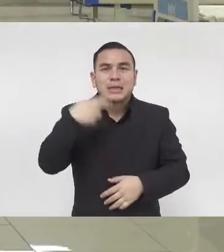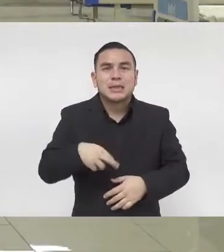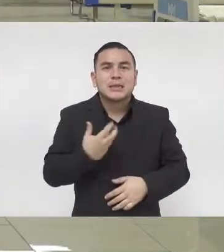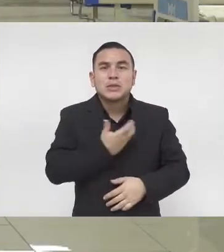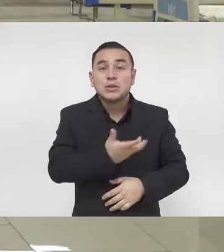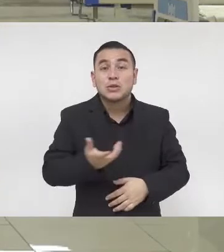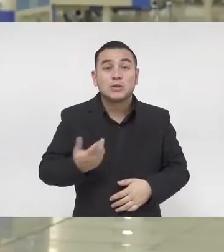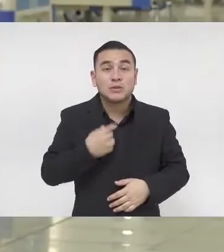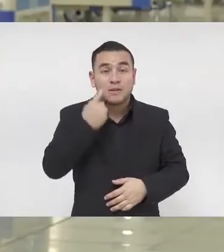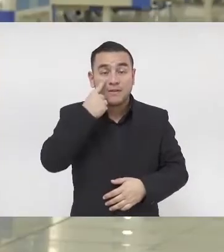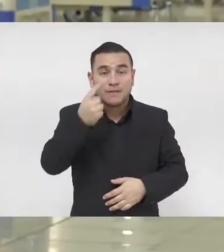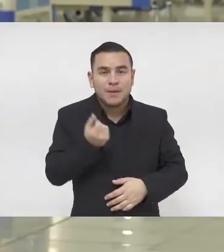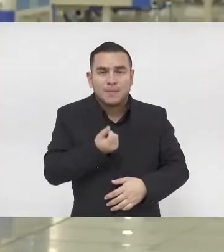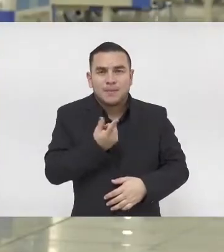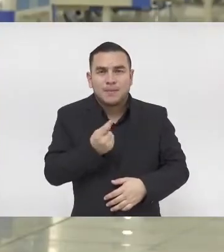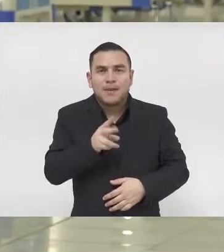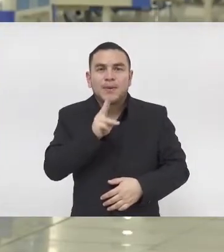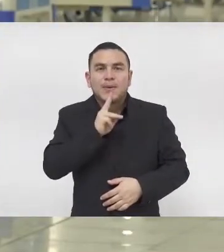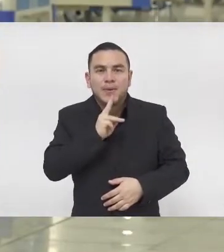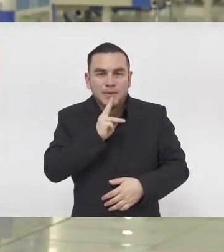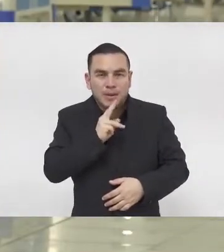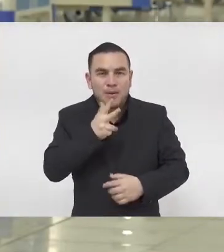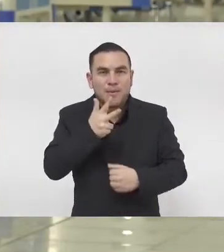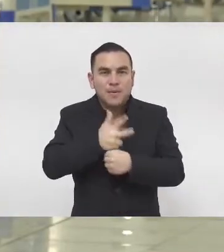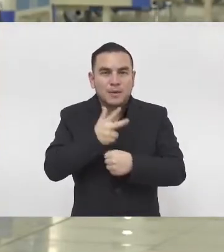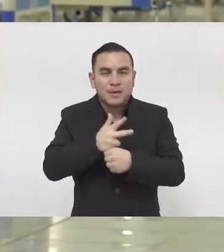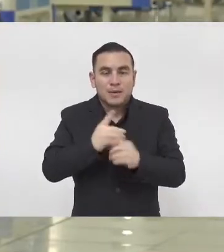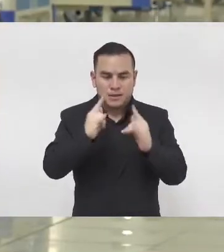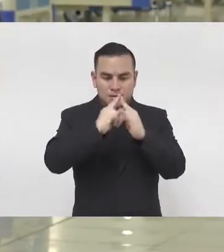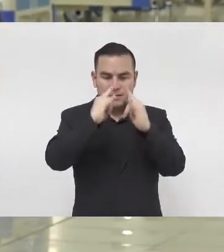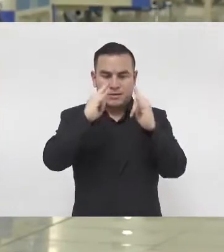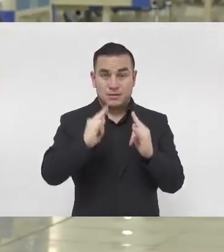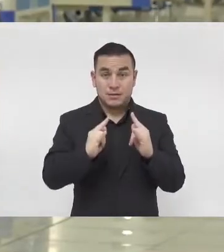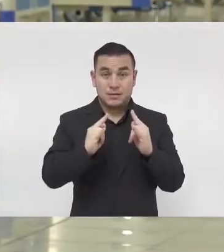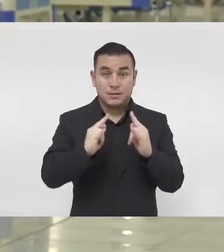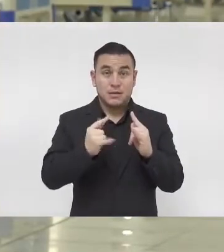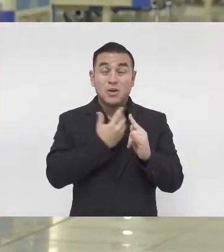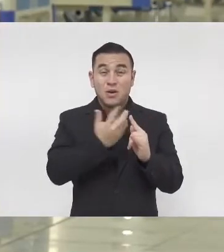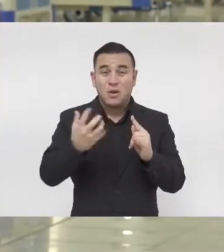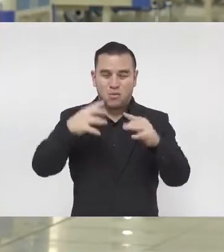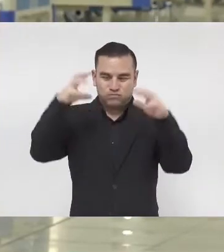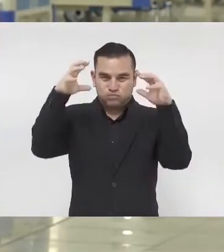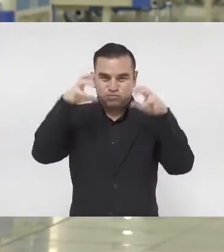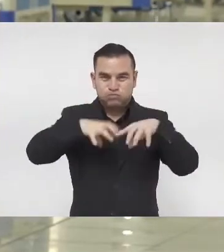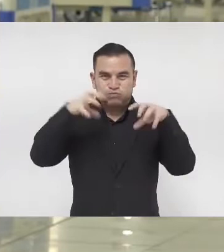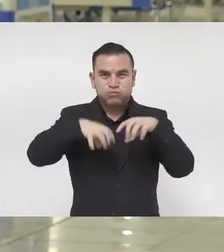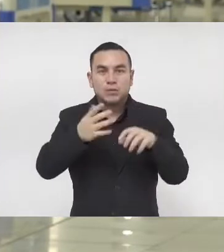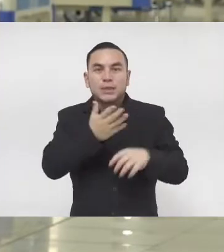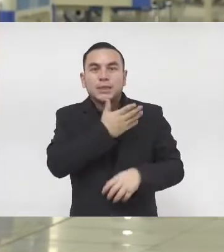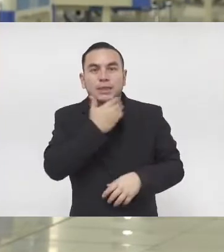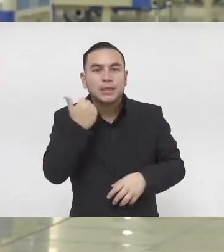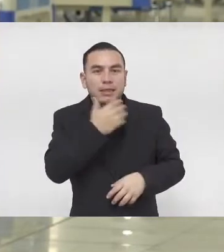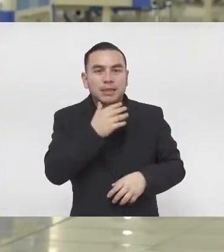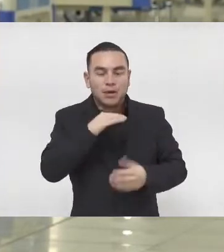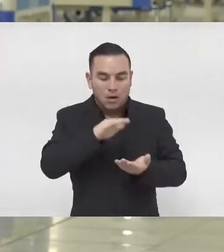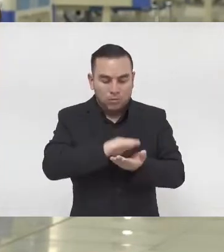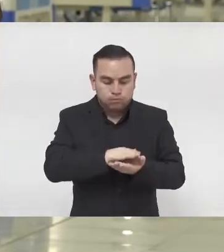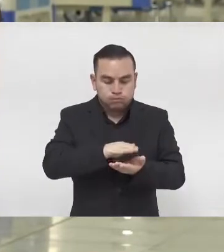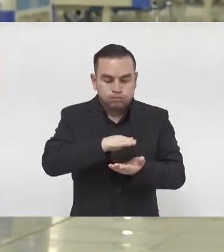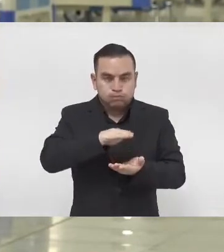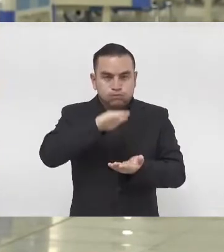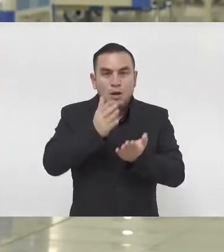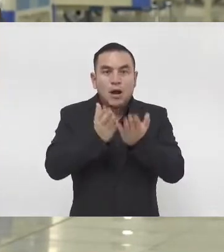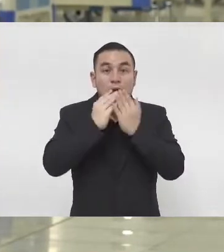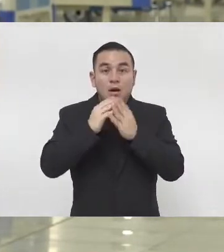la pandemia y por hacer caso omiso a las sentencias de la sala de lo constitucional de la corte suprema de justicia y a las